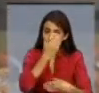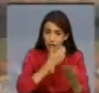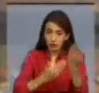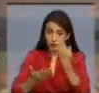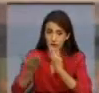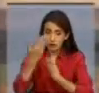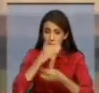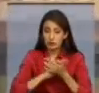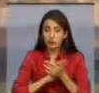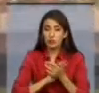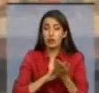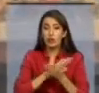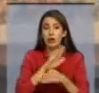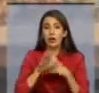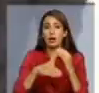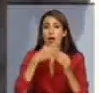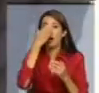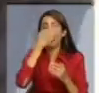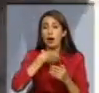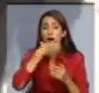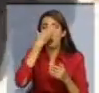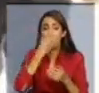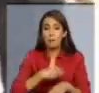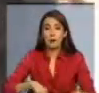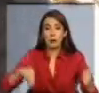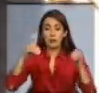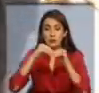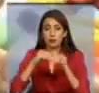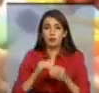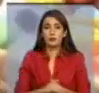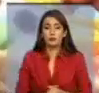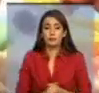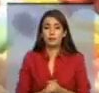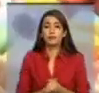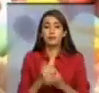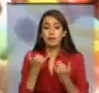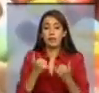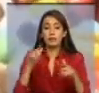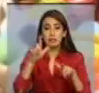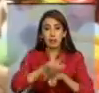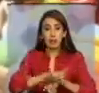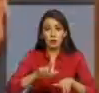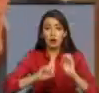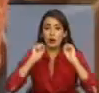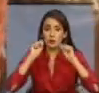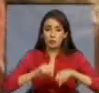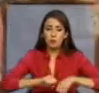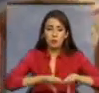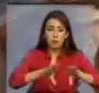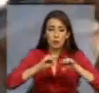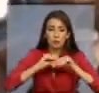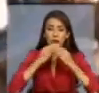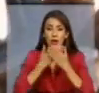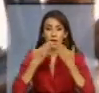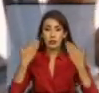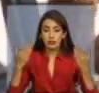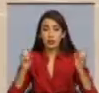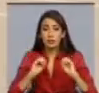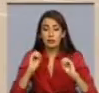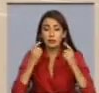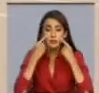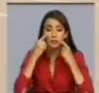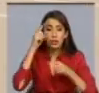de Finados en la ciudad de Ambato durante los días de asueto. En este lugar podrán adquirir desde objetos ornamentales